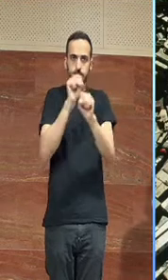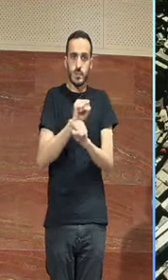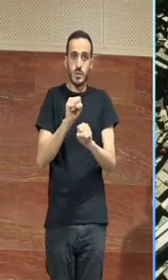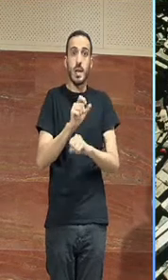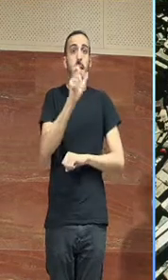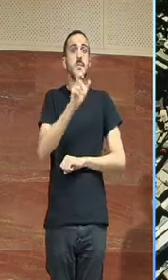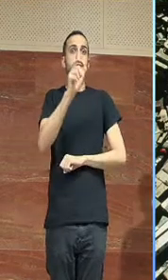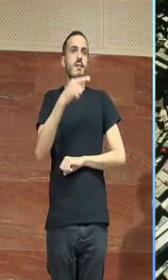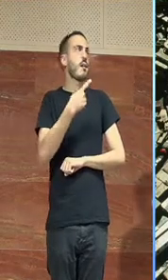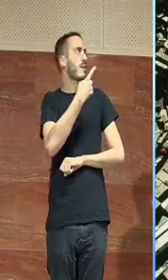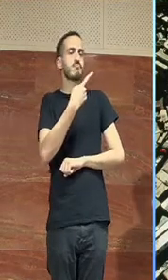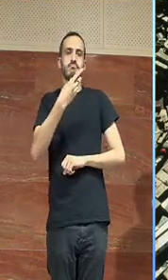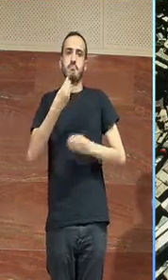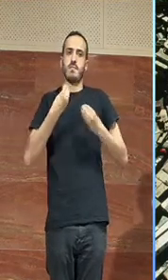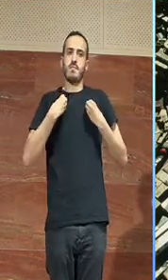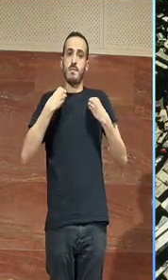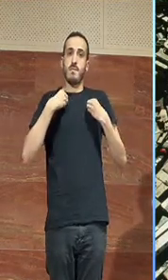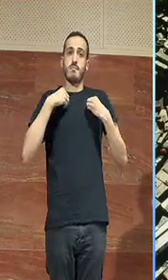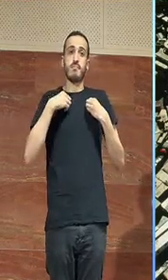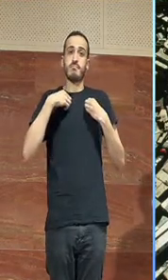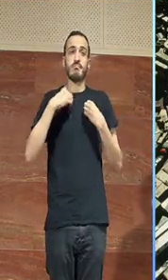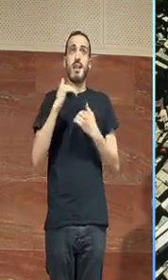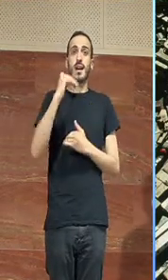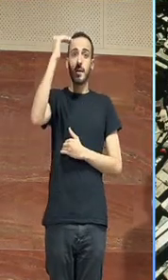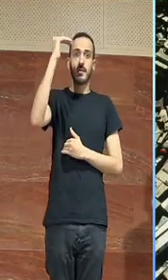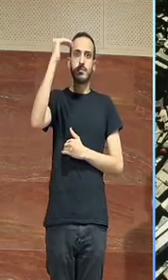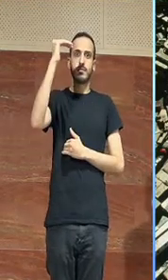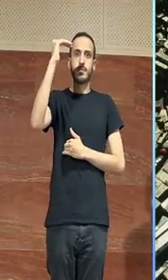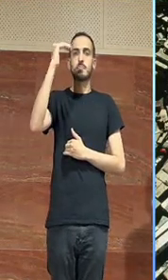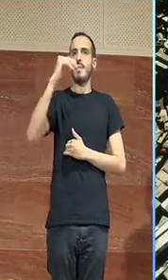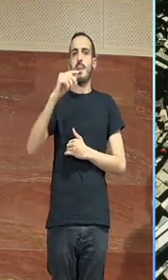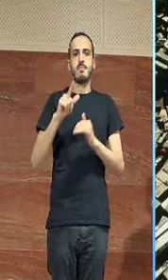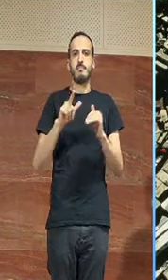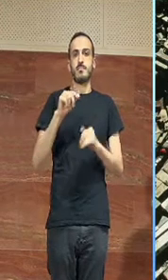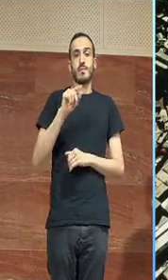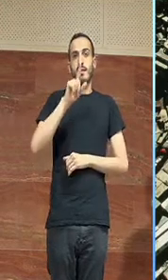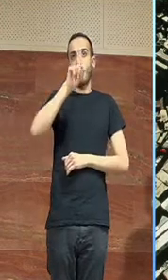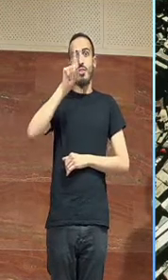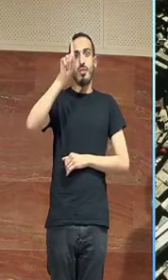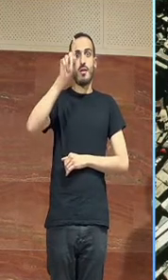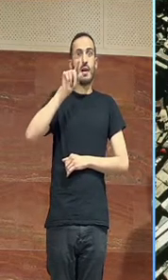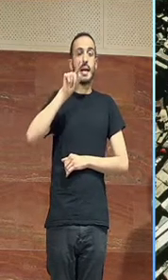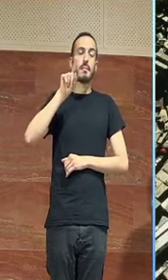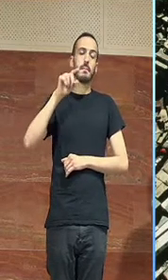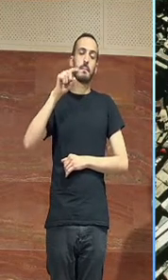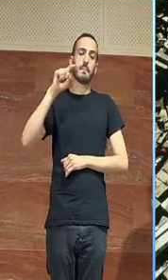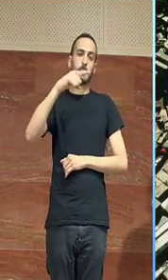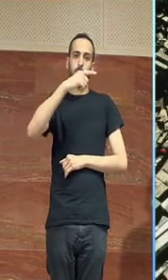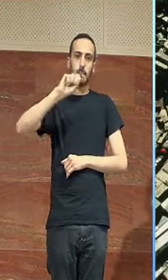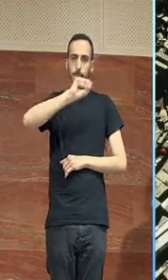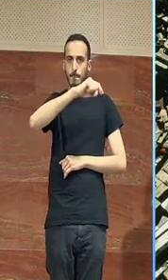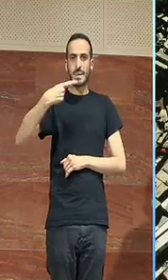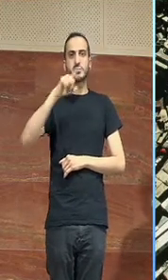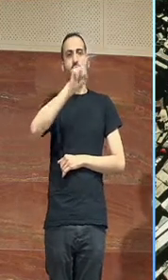este asentamiento, está a 11 plantas de la parte más baja. Y para construir la vivienda, la